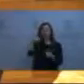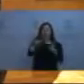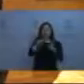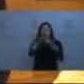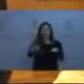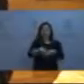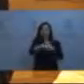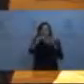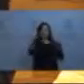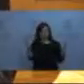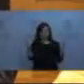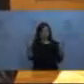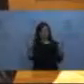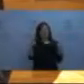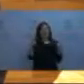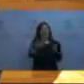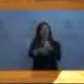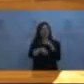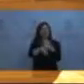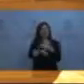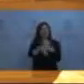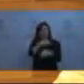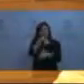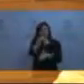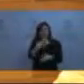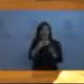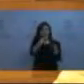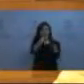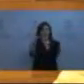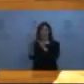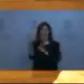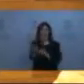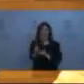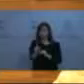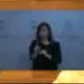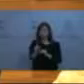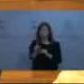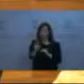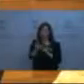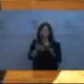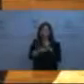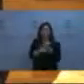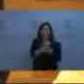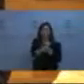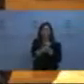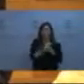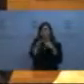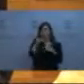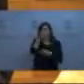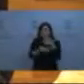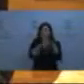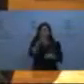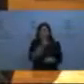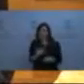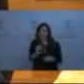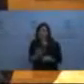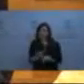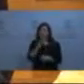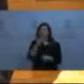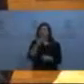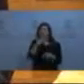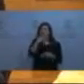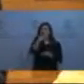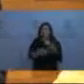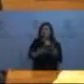que no está gestionando del todo bien las viviendas, pese a tener medios para ellos, pero si además, como lo insisto, resulta que en esos procesos de